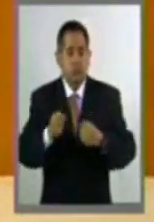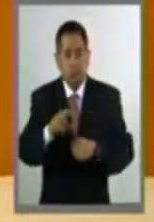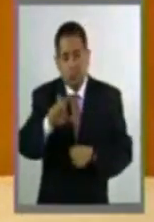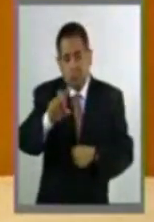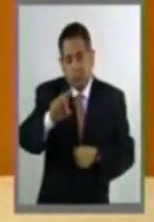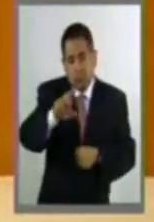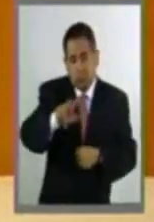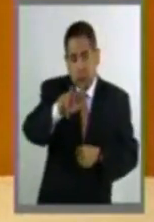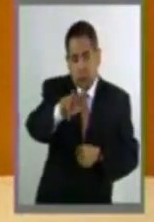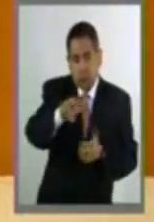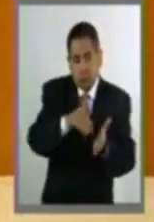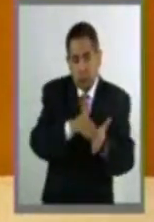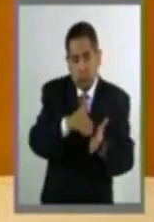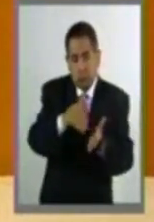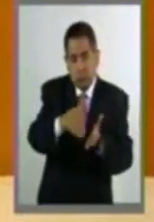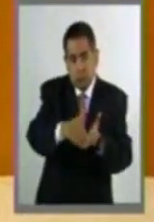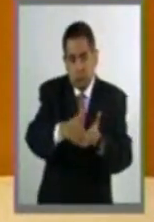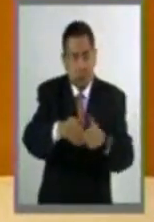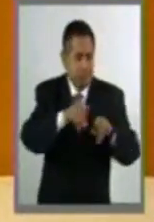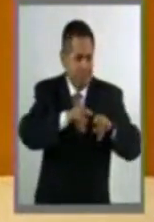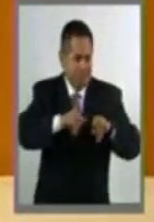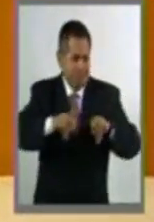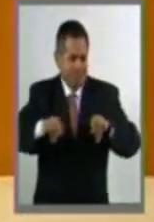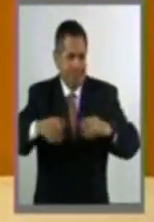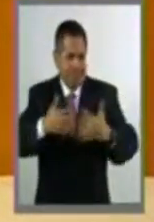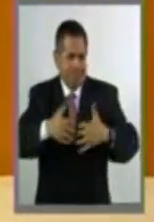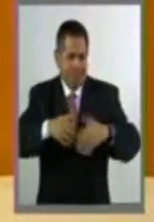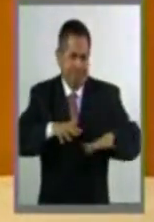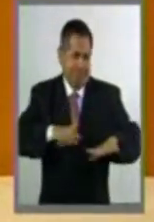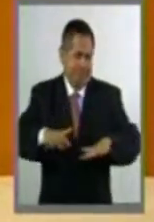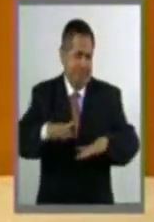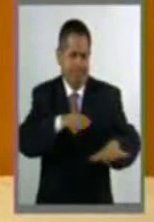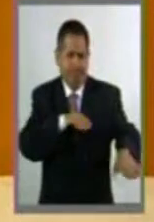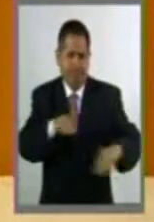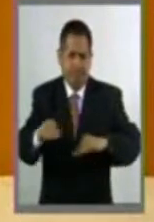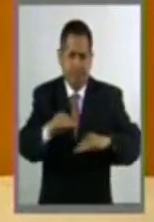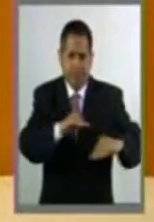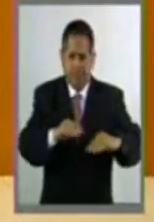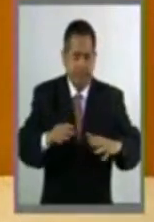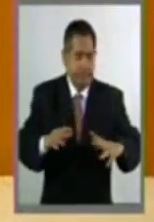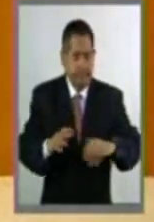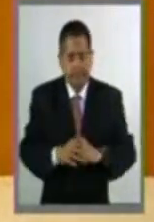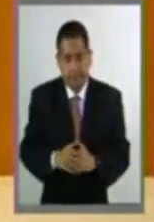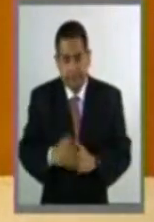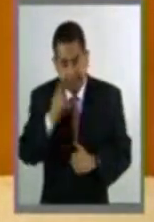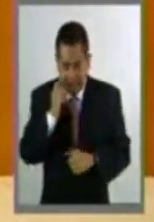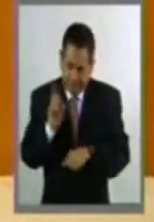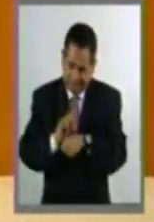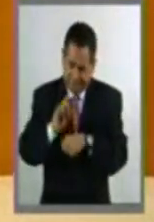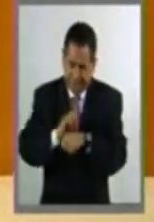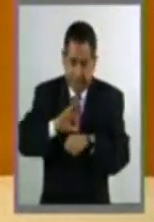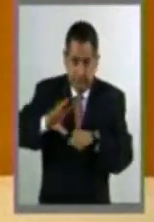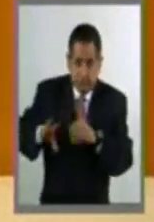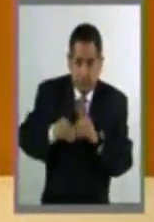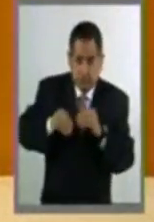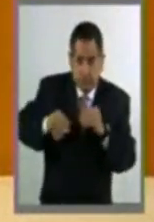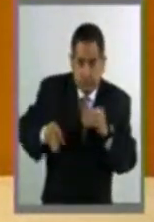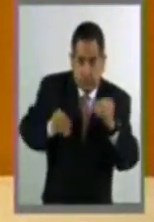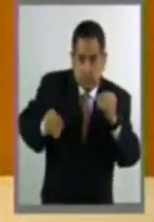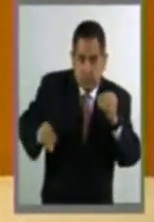de unidades de motor en nuestro país, y se estima que cada día se incorporan al parque